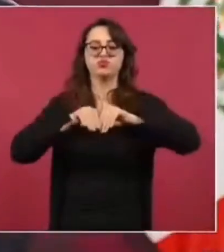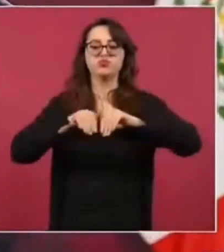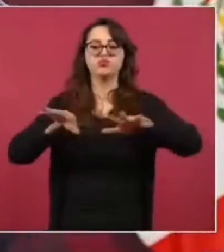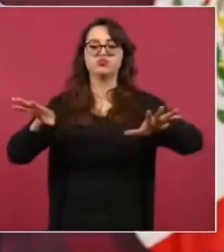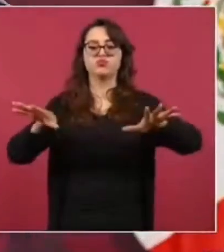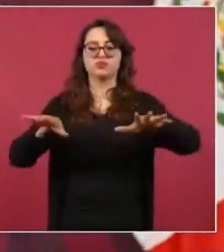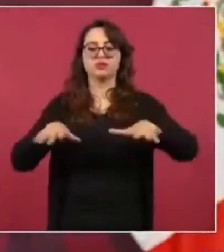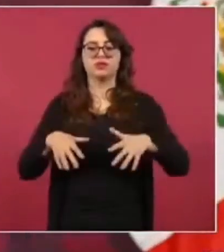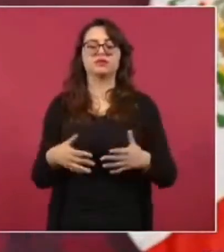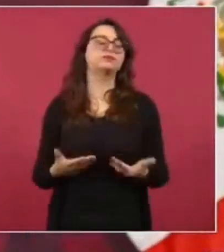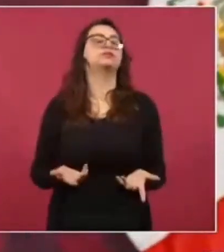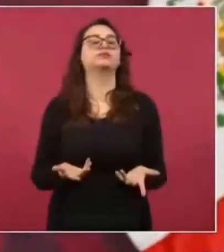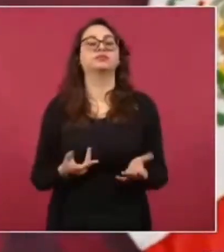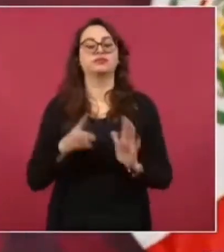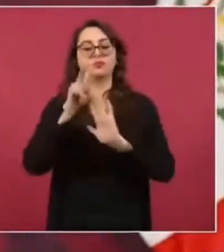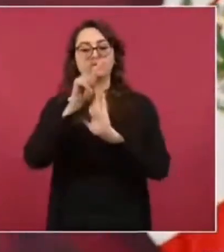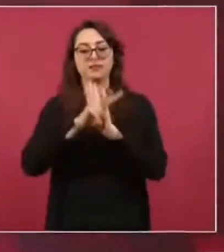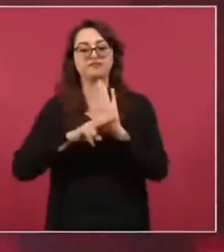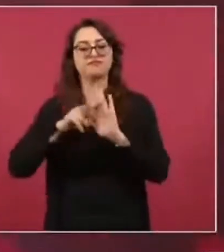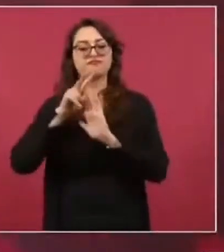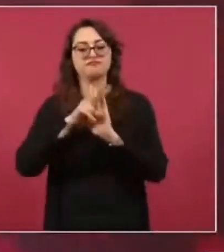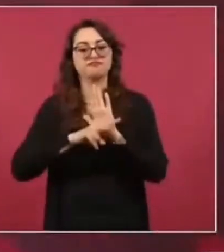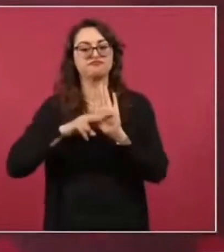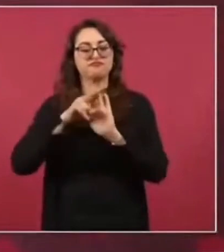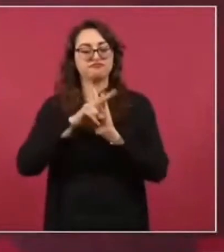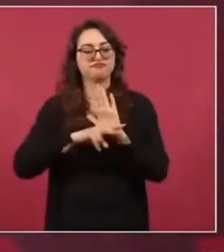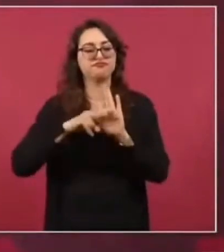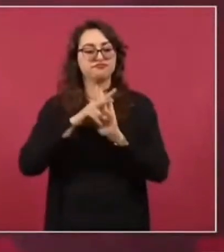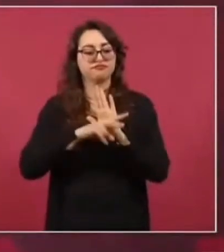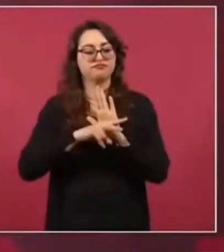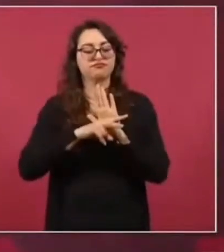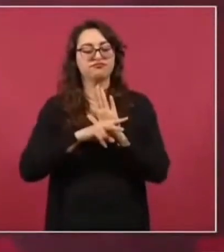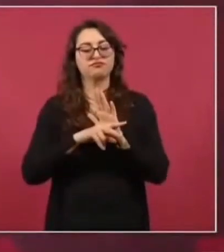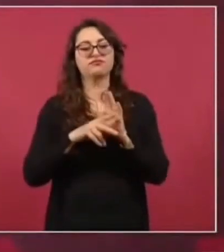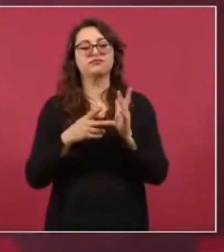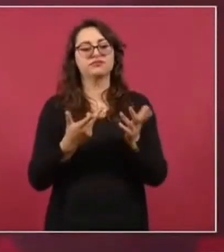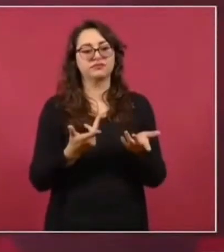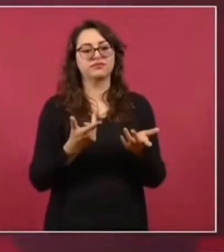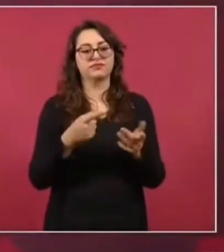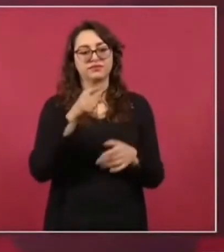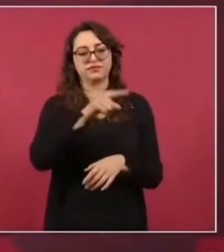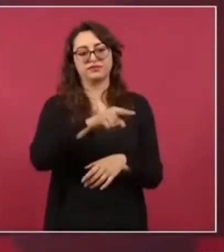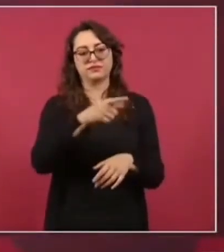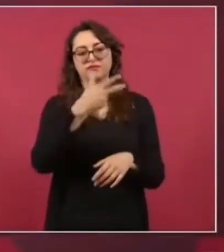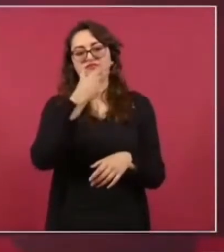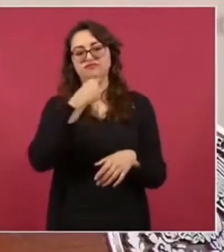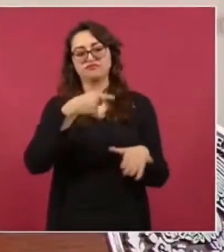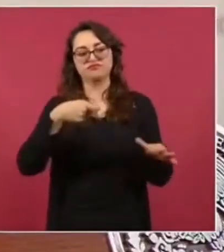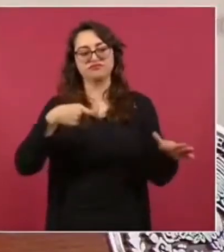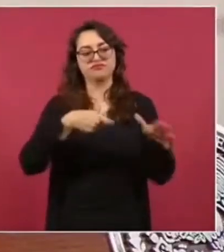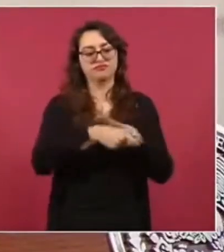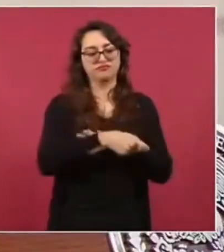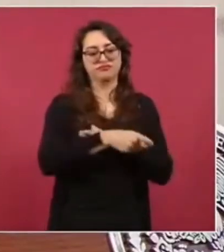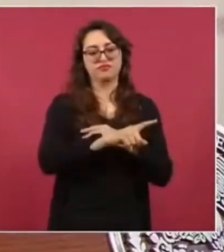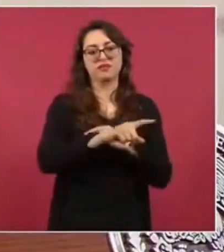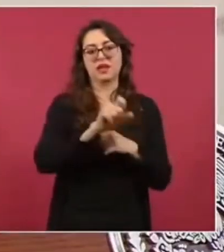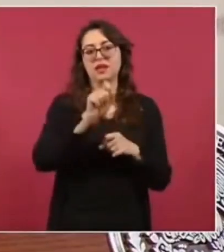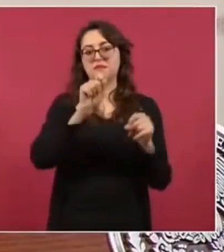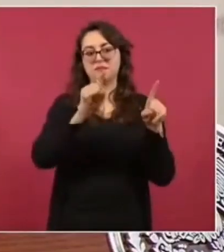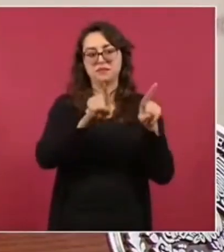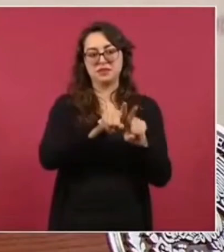y en la misma hora en otro programa tienen de Jarán